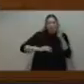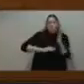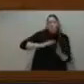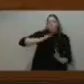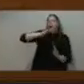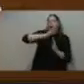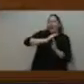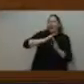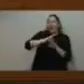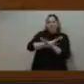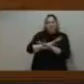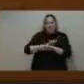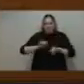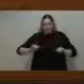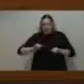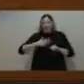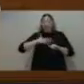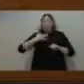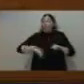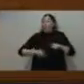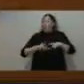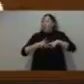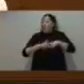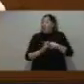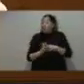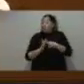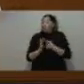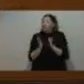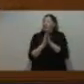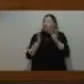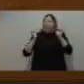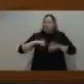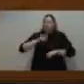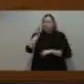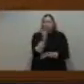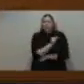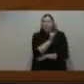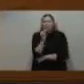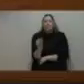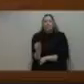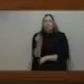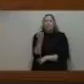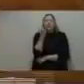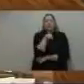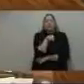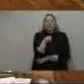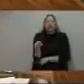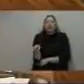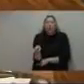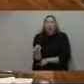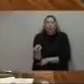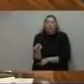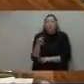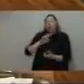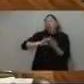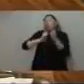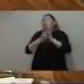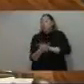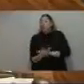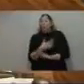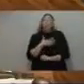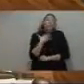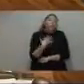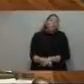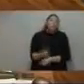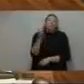podamos tener un instrumento y un acuerdo presupuestario. Eso es lo que yo quiero oírle hoy aquí, señor Fernández. O por el contrario, con Podemos. Y al